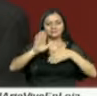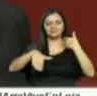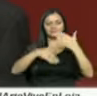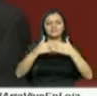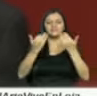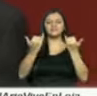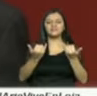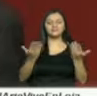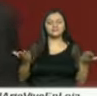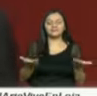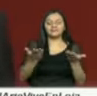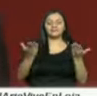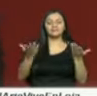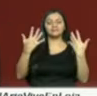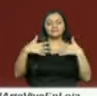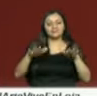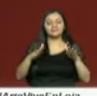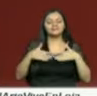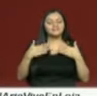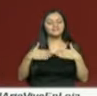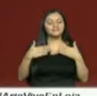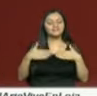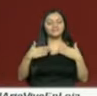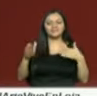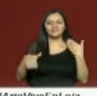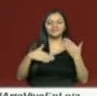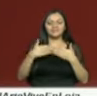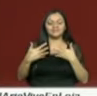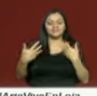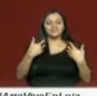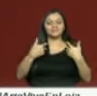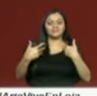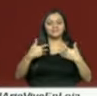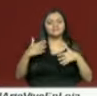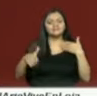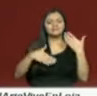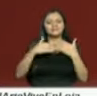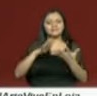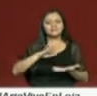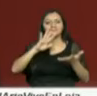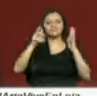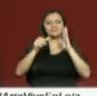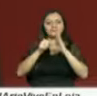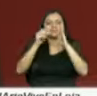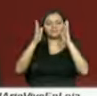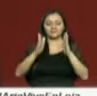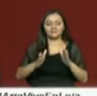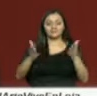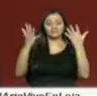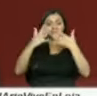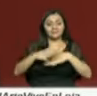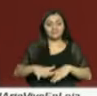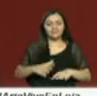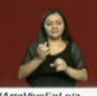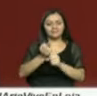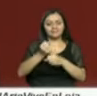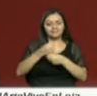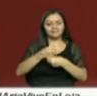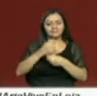con la alegría de las artes hacemos la revolución ciudadana. Con las realizaciones